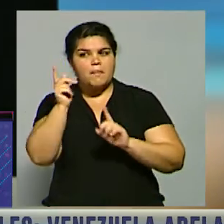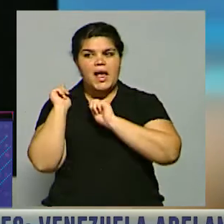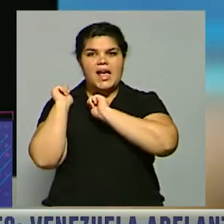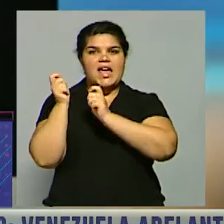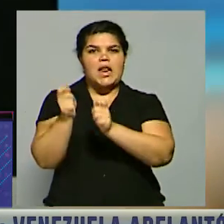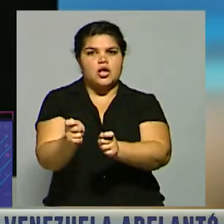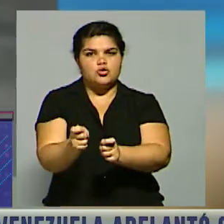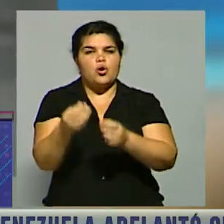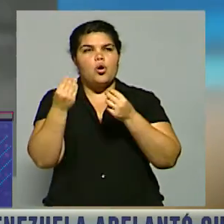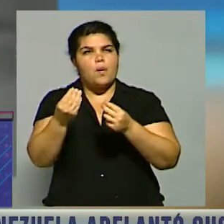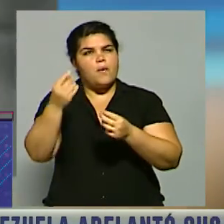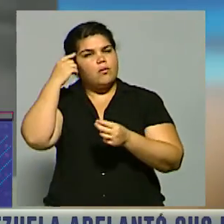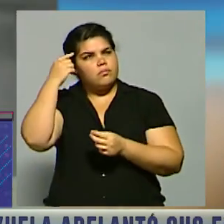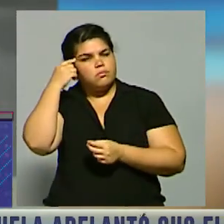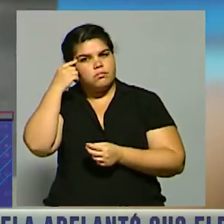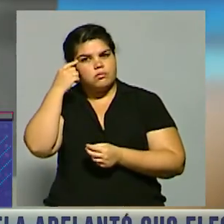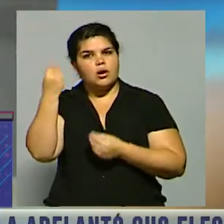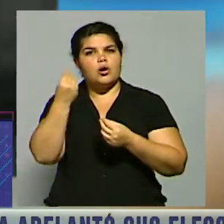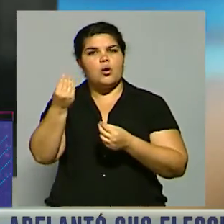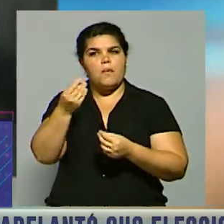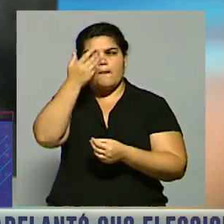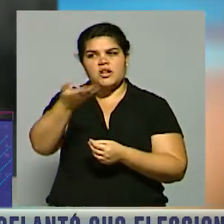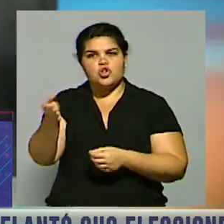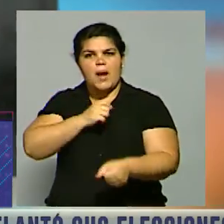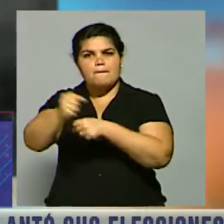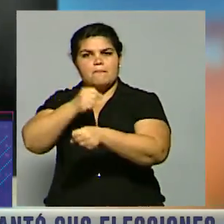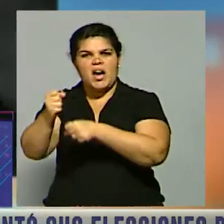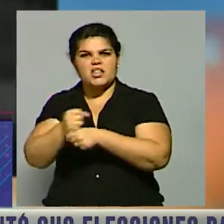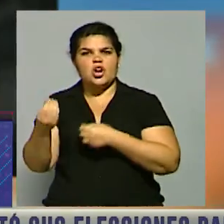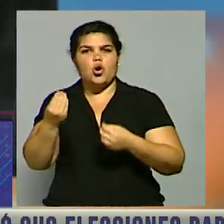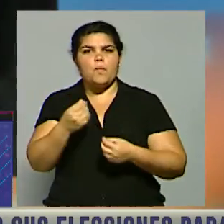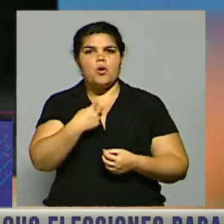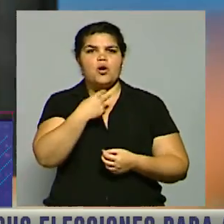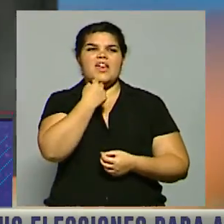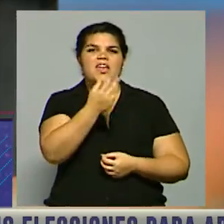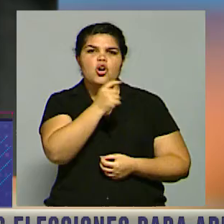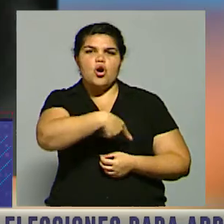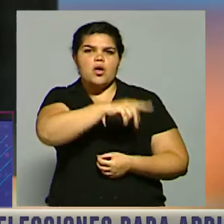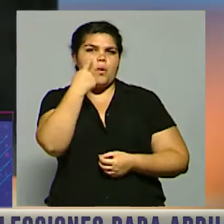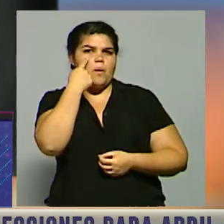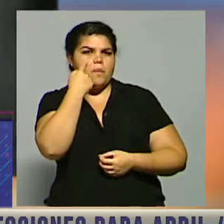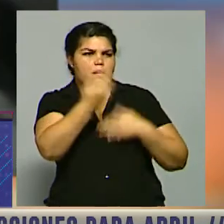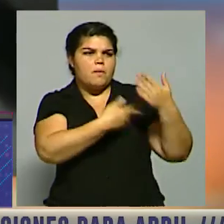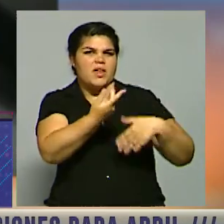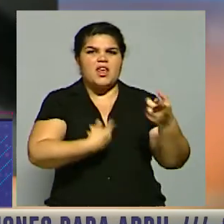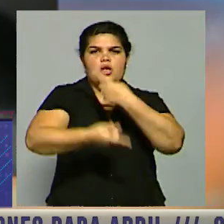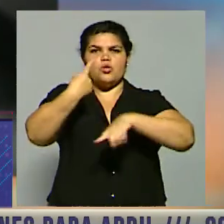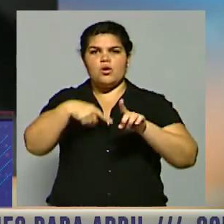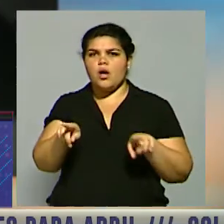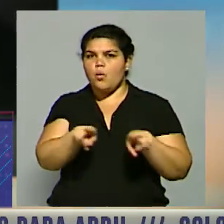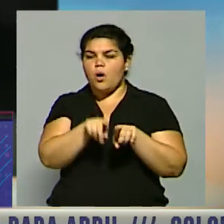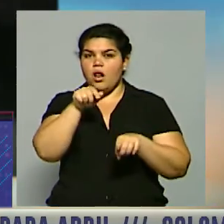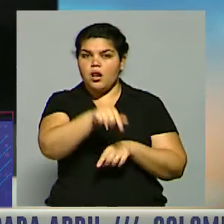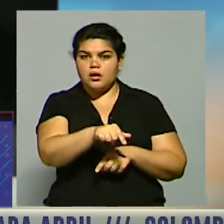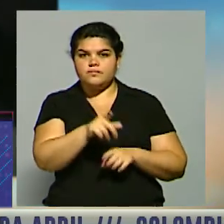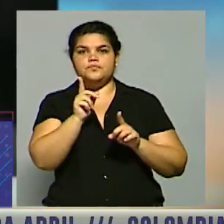generacionalmente, qué fue el genocidio y cómo fue para ellos convivir con esto, y la necesidad que tienen como ciudadanos de acercar todas las